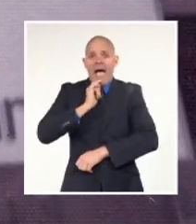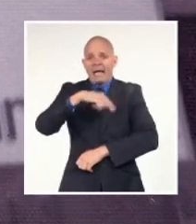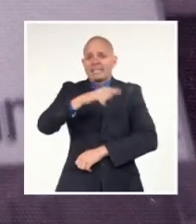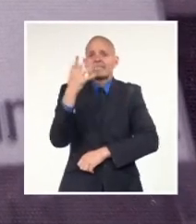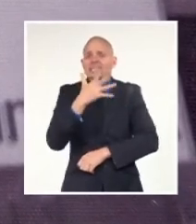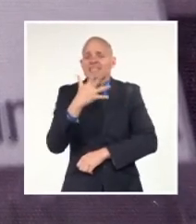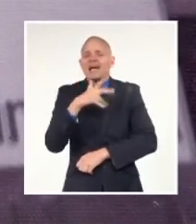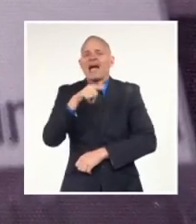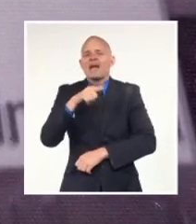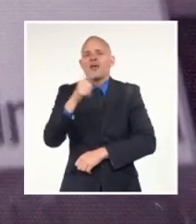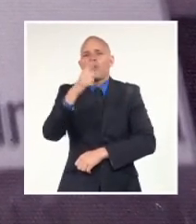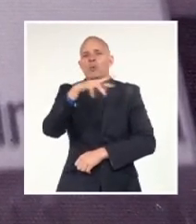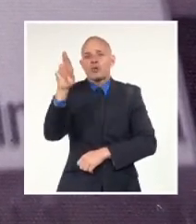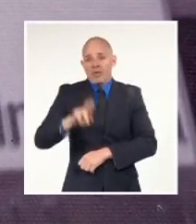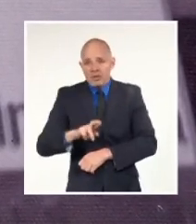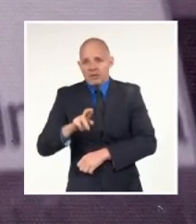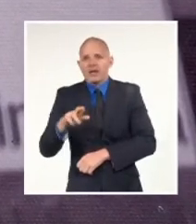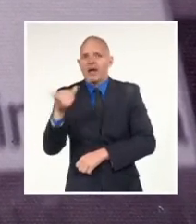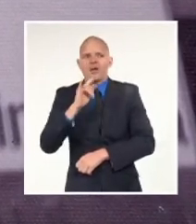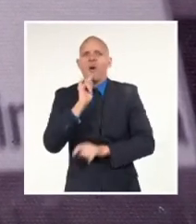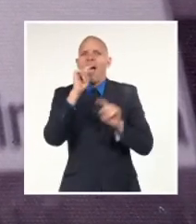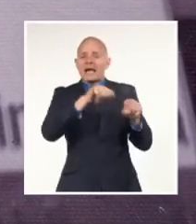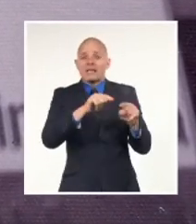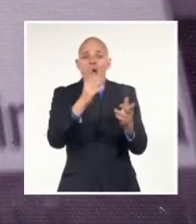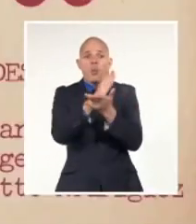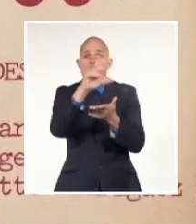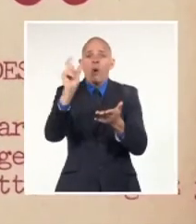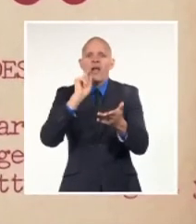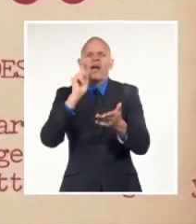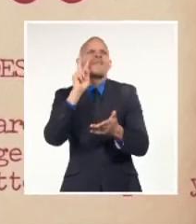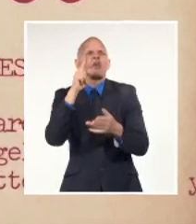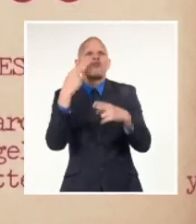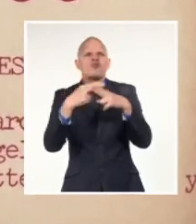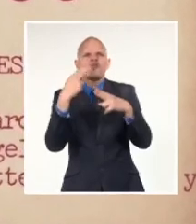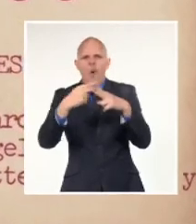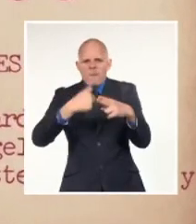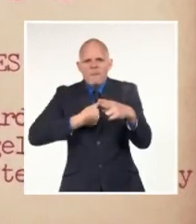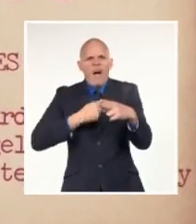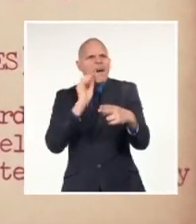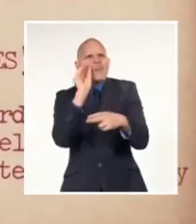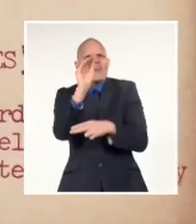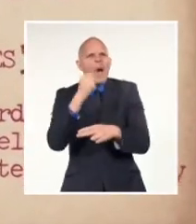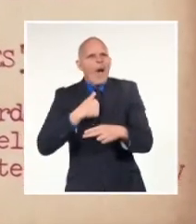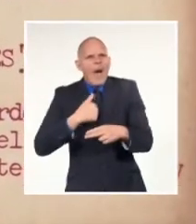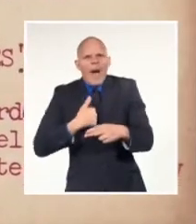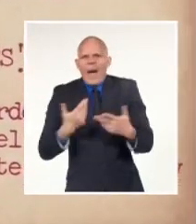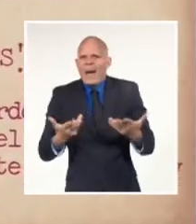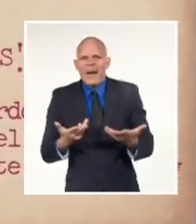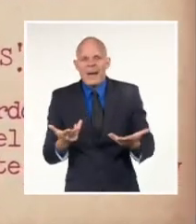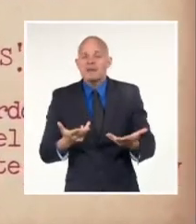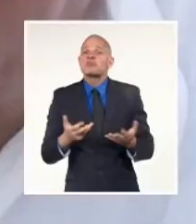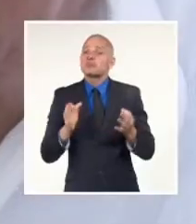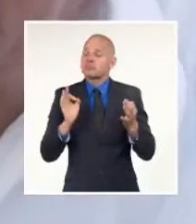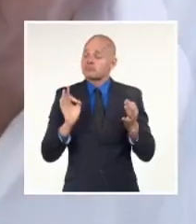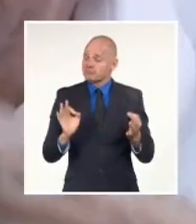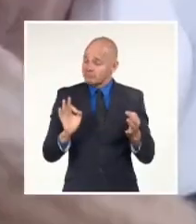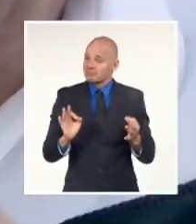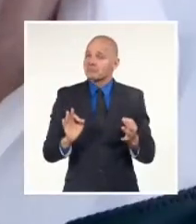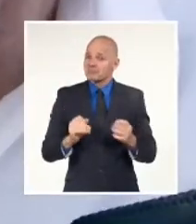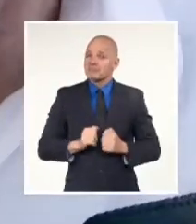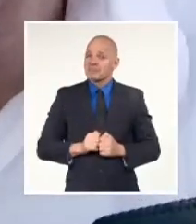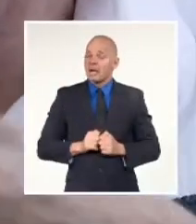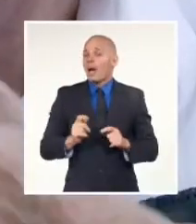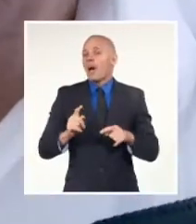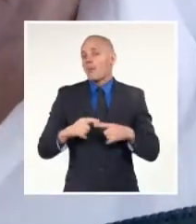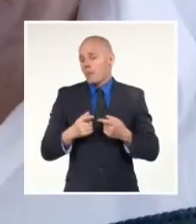una escuela que llevaba mi nombre y todos los estudiantes me llevaban Tío Pito. Ellos fueron los que le pusieron el nombre de Rafael Cancel Miranda a la escuelita, porque yo